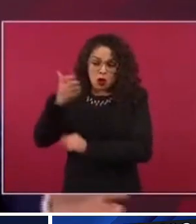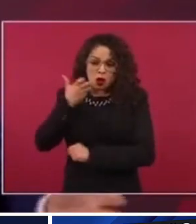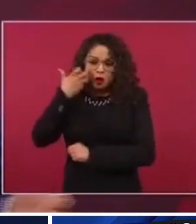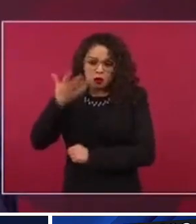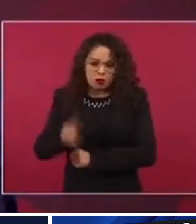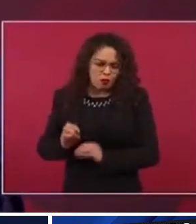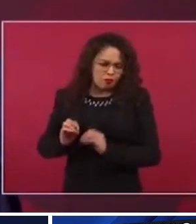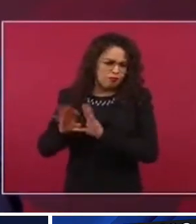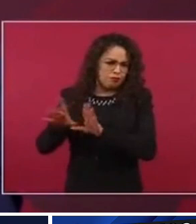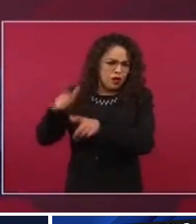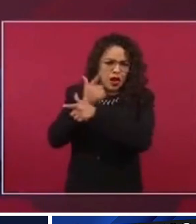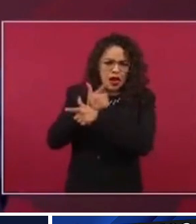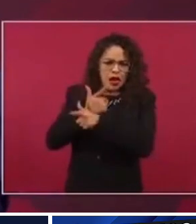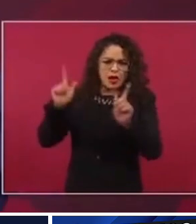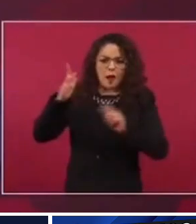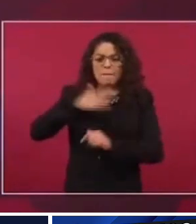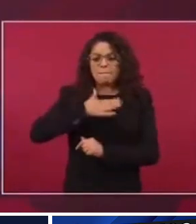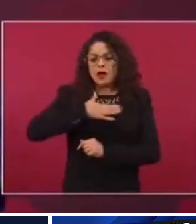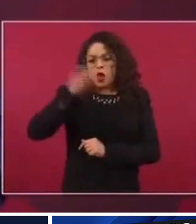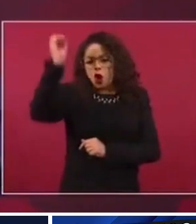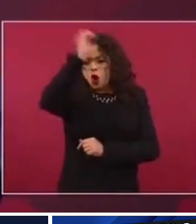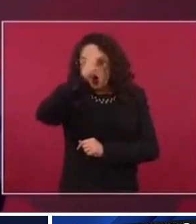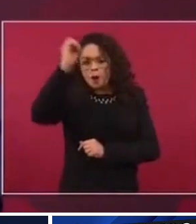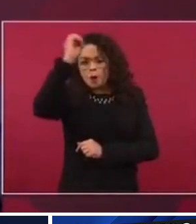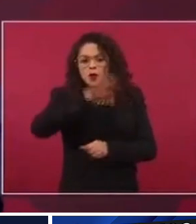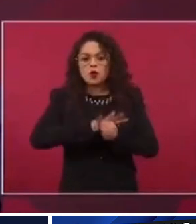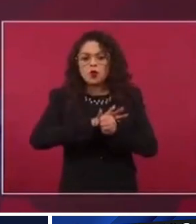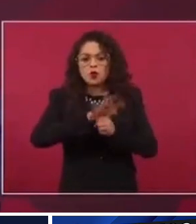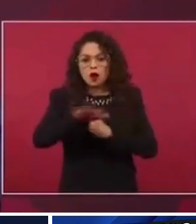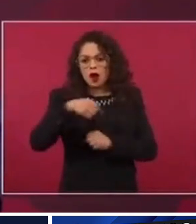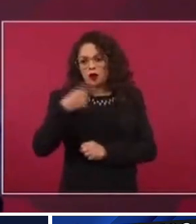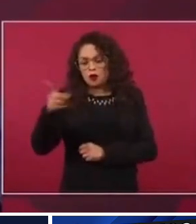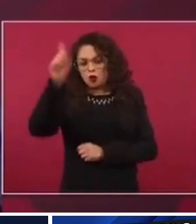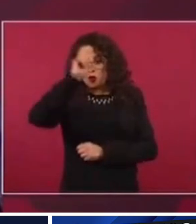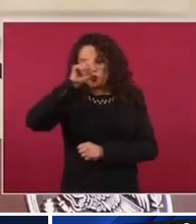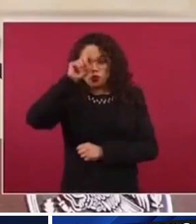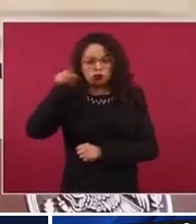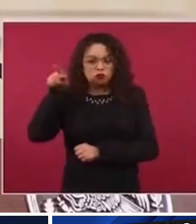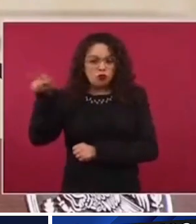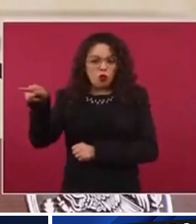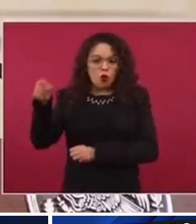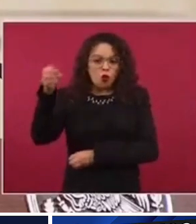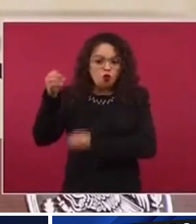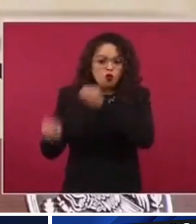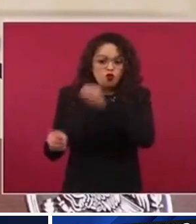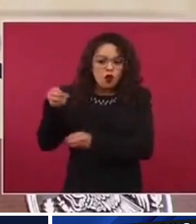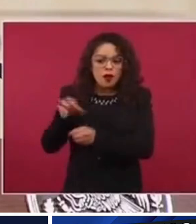Mi punto de vista es que la recomendación a los jueces tiene que ser